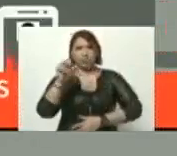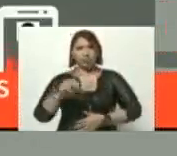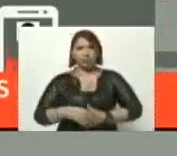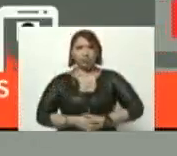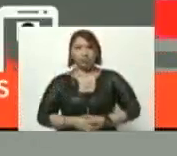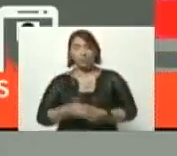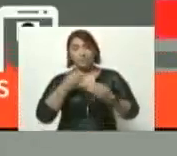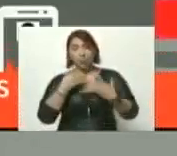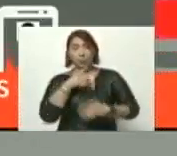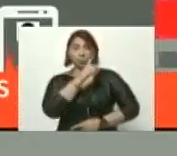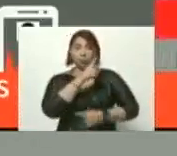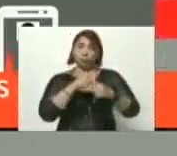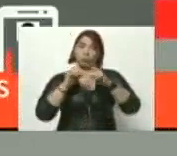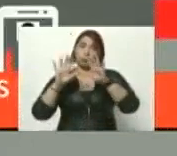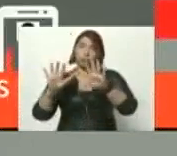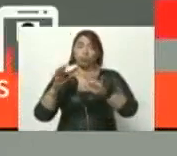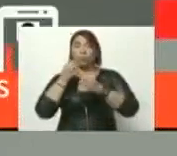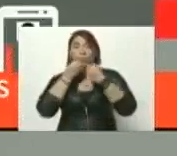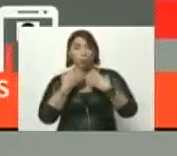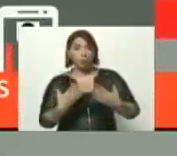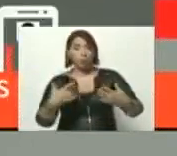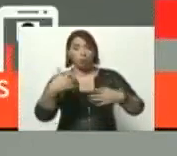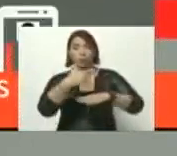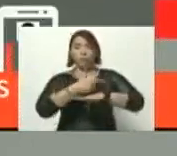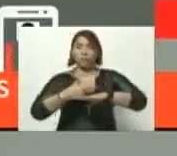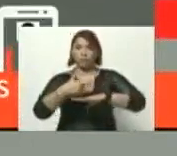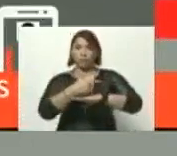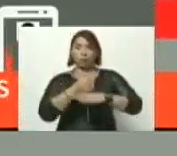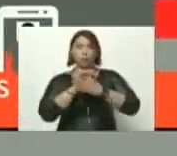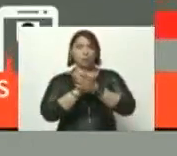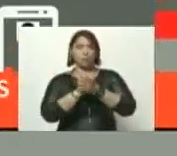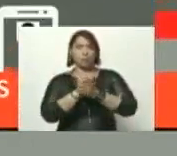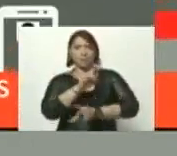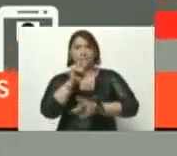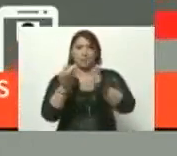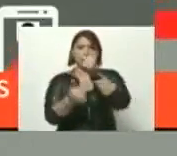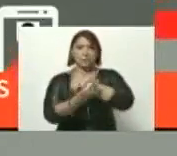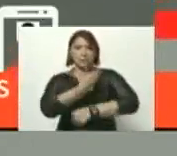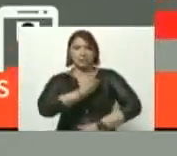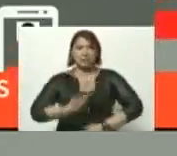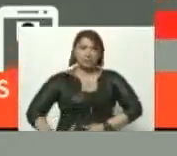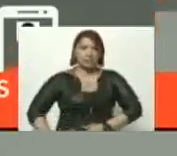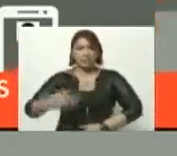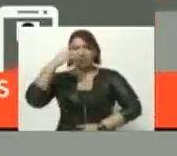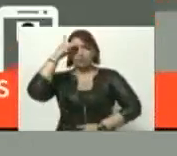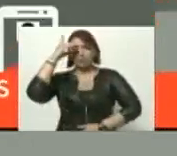2030. Y bueno, el 1x10 del buen gobierno, compañera vicepresidenta Delcy Rodríguez,